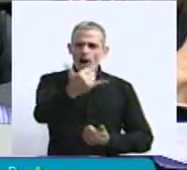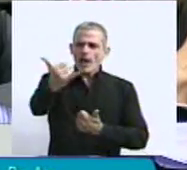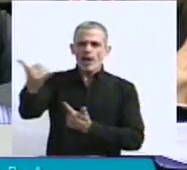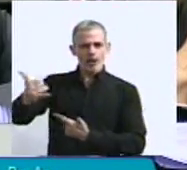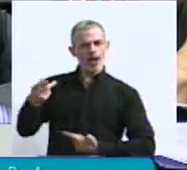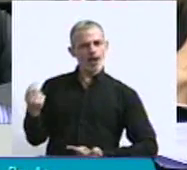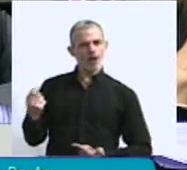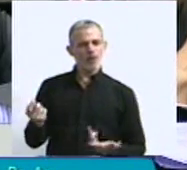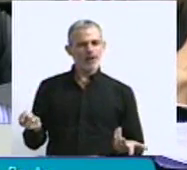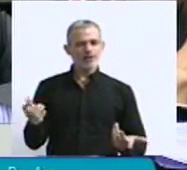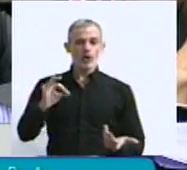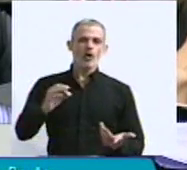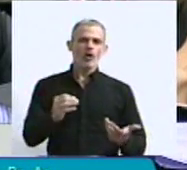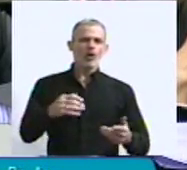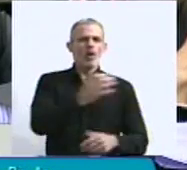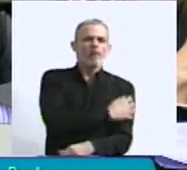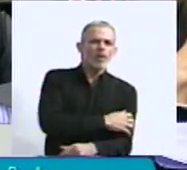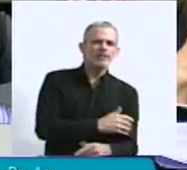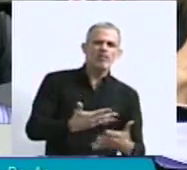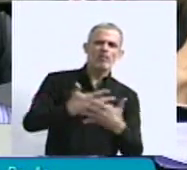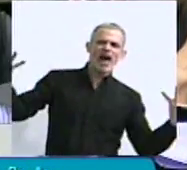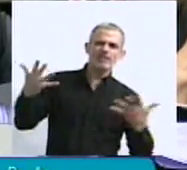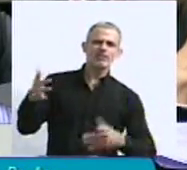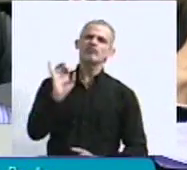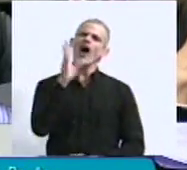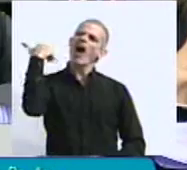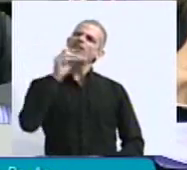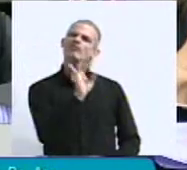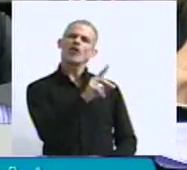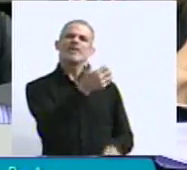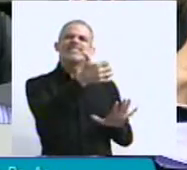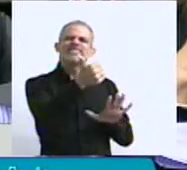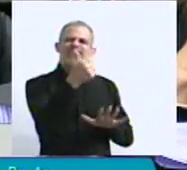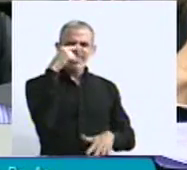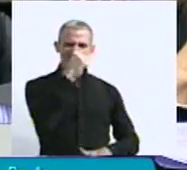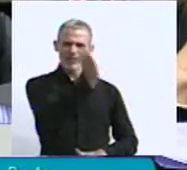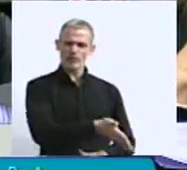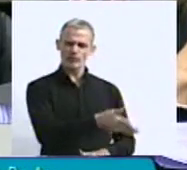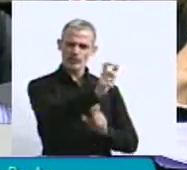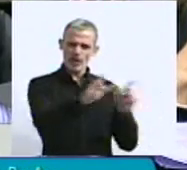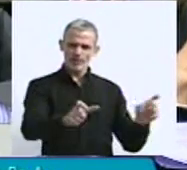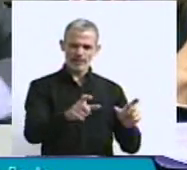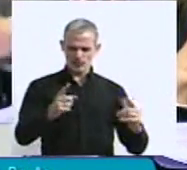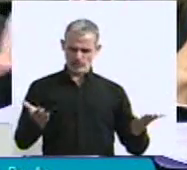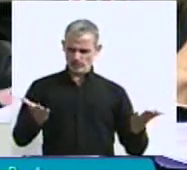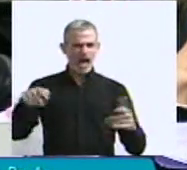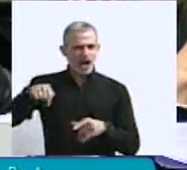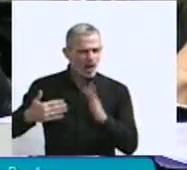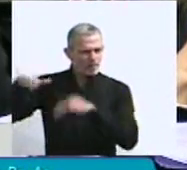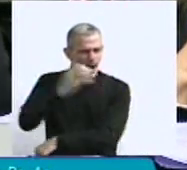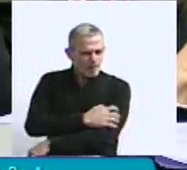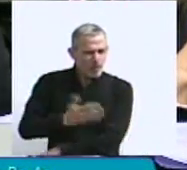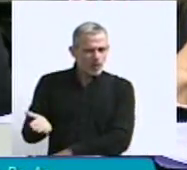o hay más pobres que cuando solo estaba cubierto el 67%. Es difícil pensar.